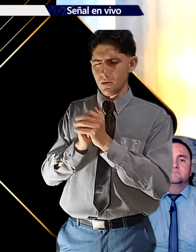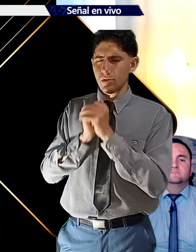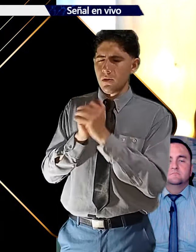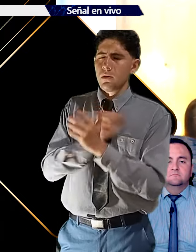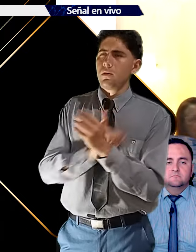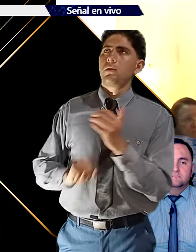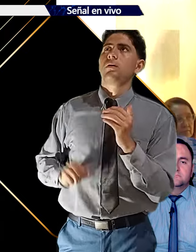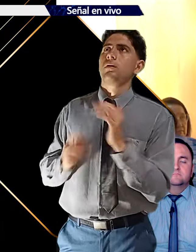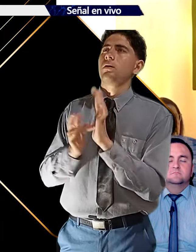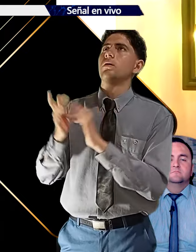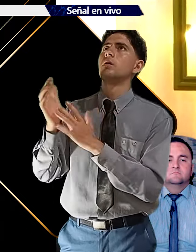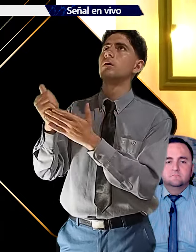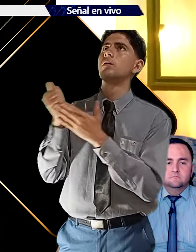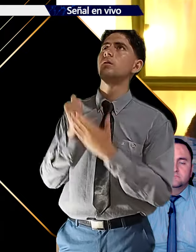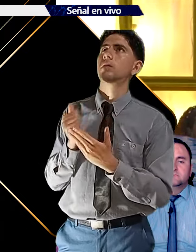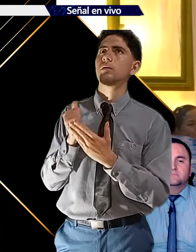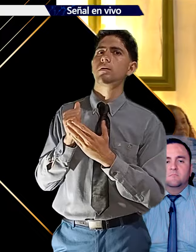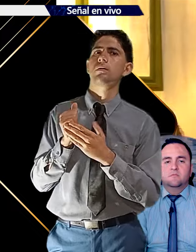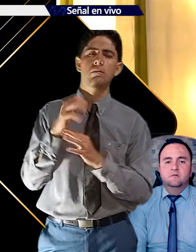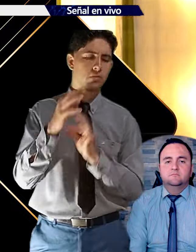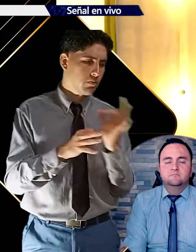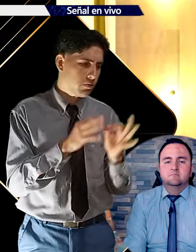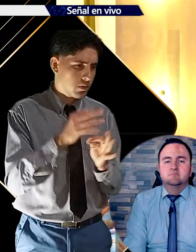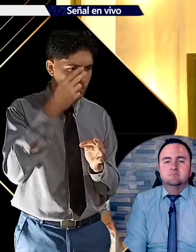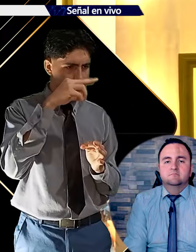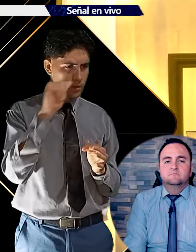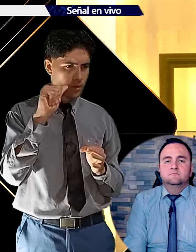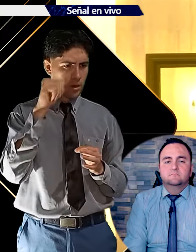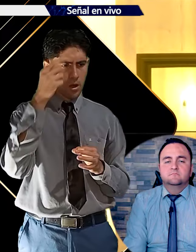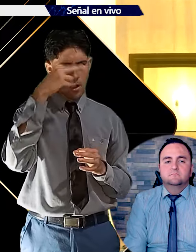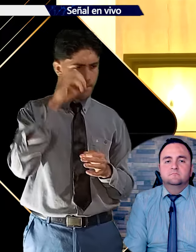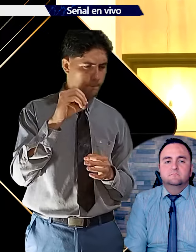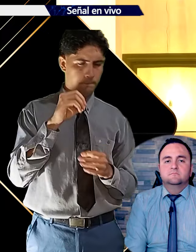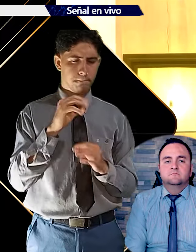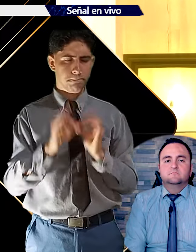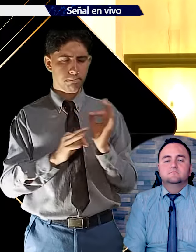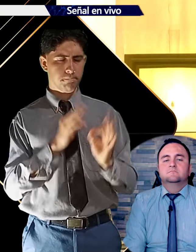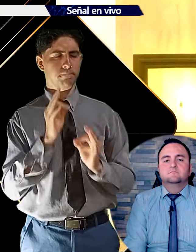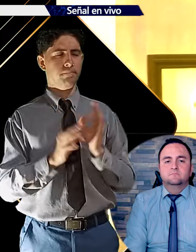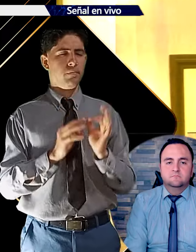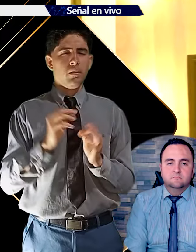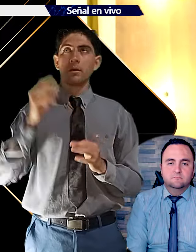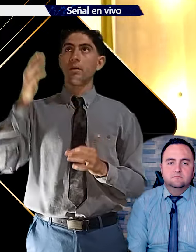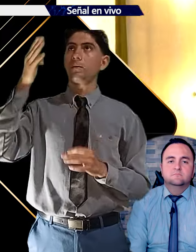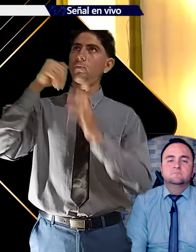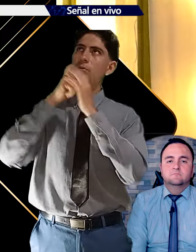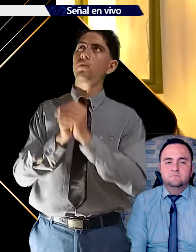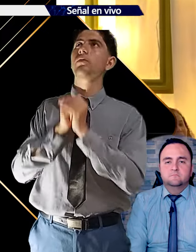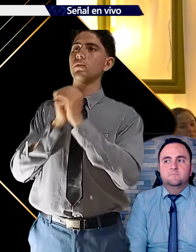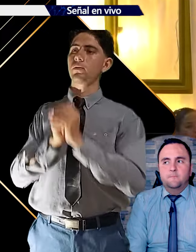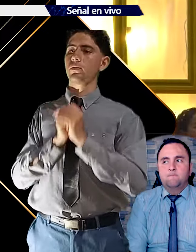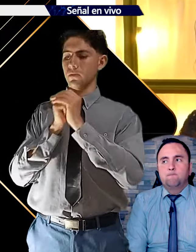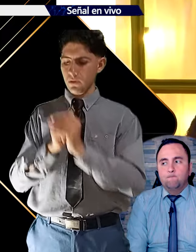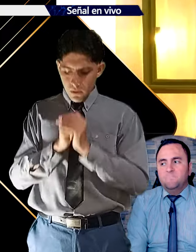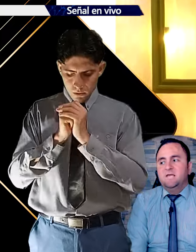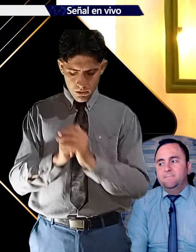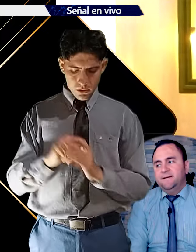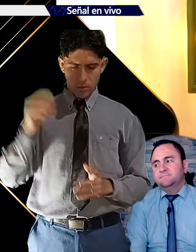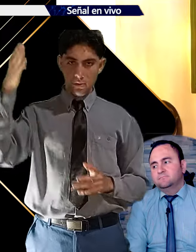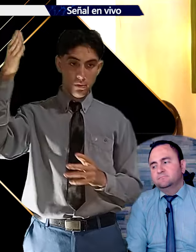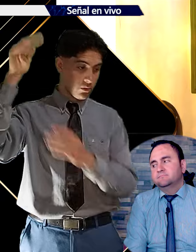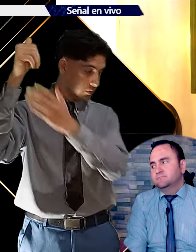unción. Pide mucha unción para administrar mi familia. Unción para tener discernimiento de espíritu, a ver qué están haciendo mis hijos. Unción. Y